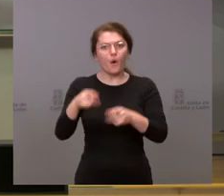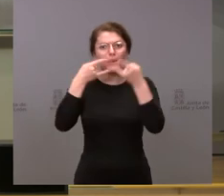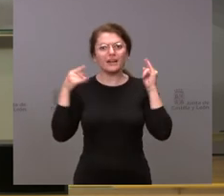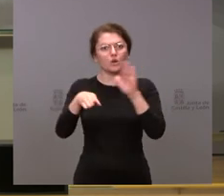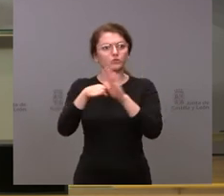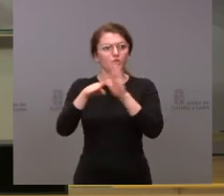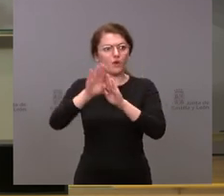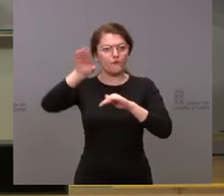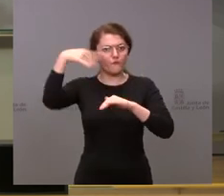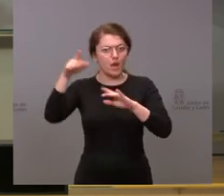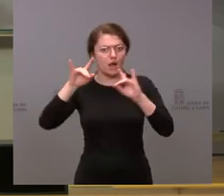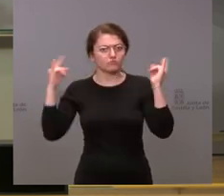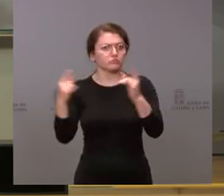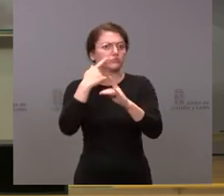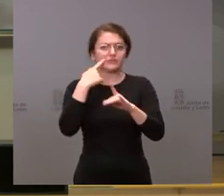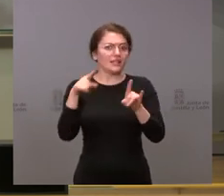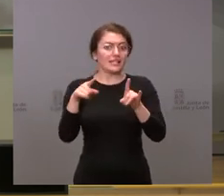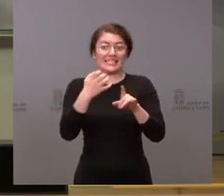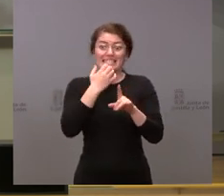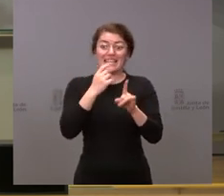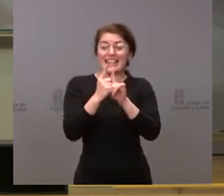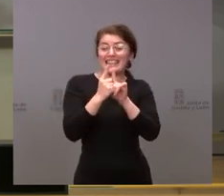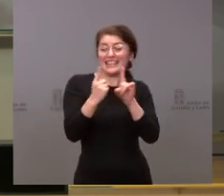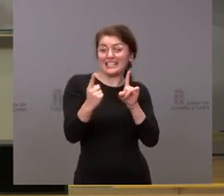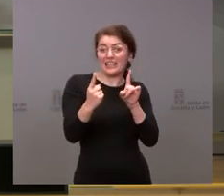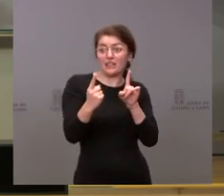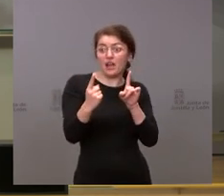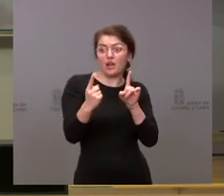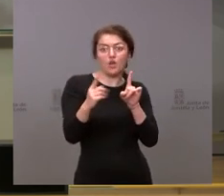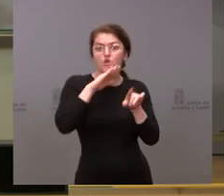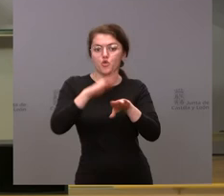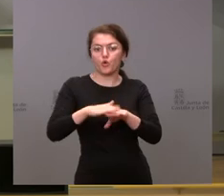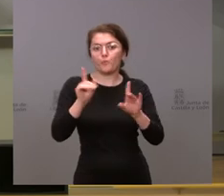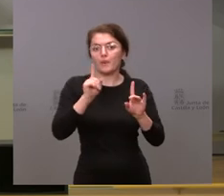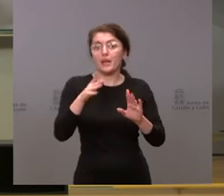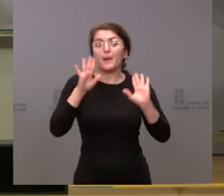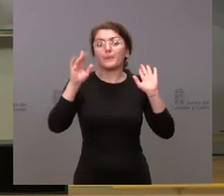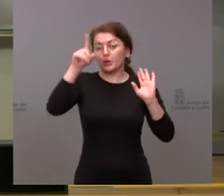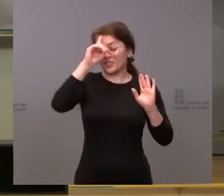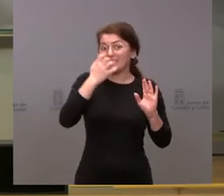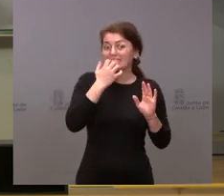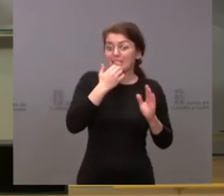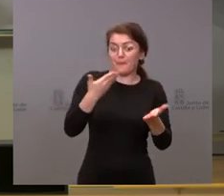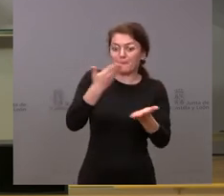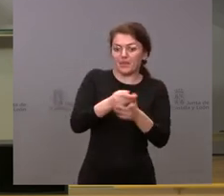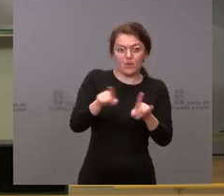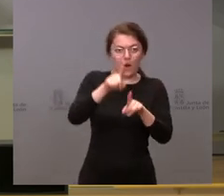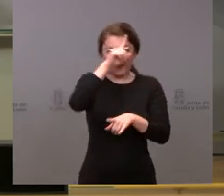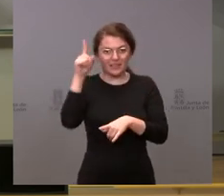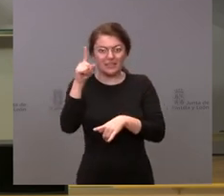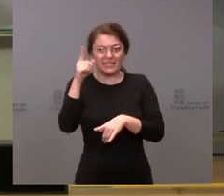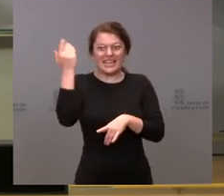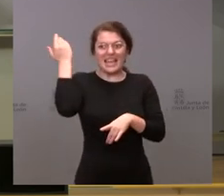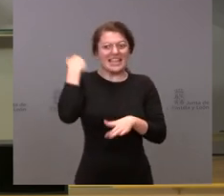no se cumpla la distancia de seguridad pero no sé si ustedes han pedido como galicia o madrid al gobierno que se retire ya esta medida